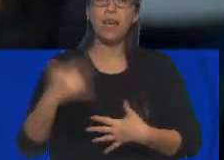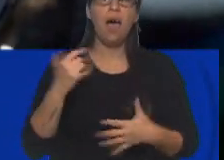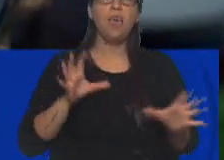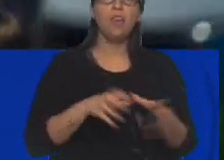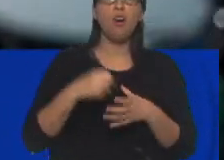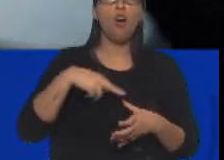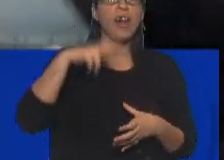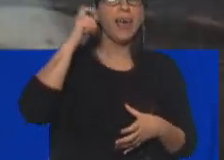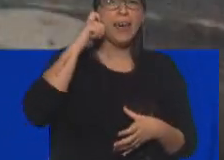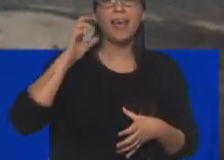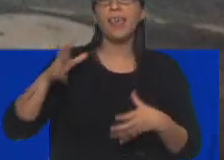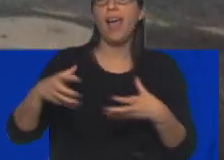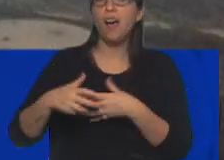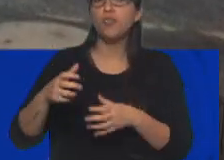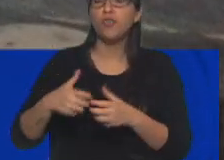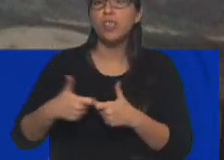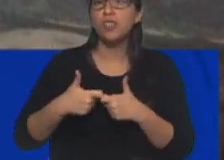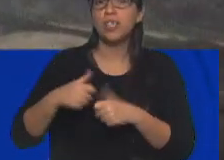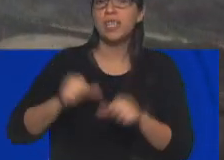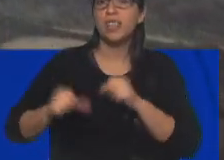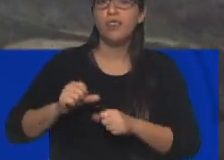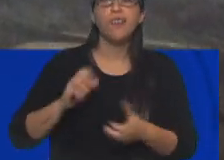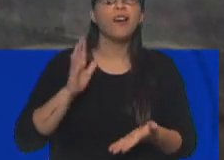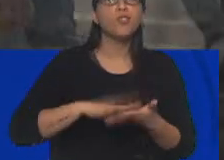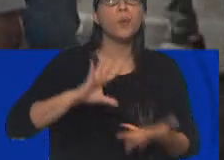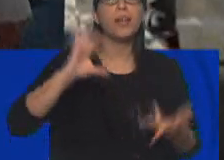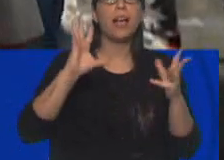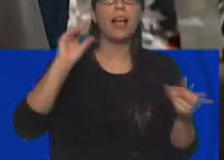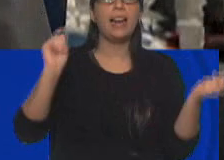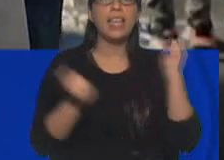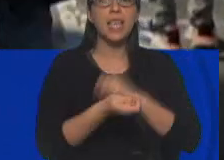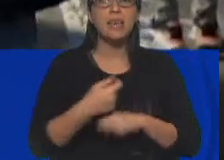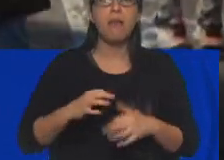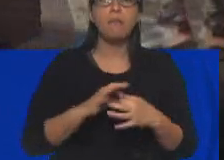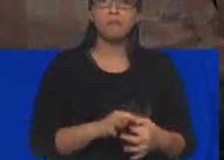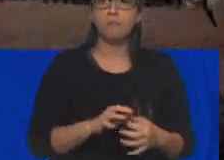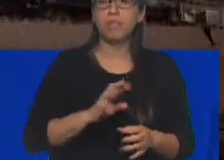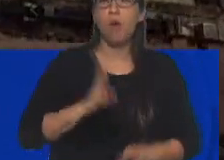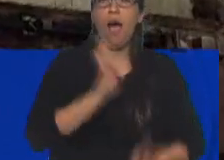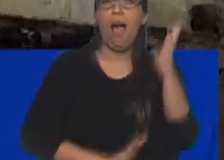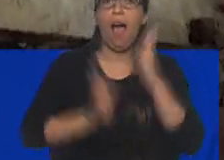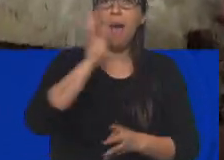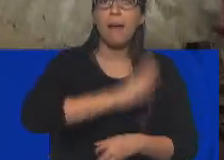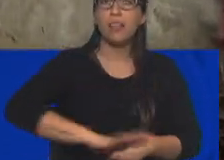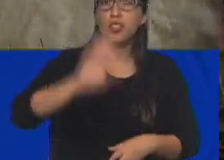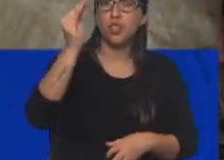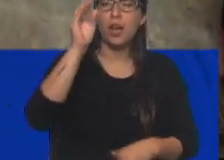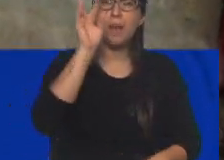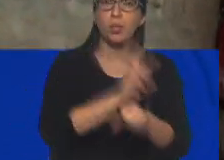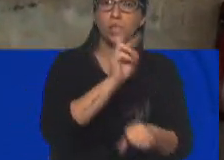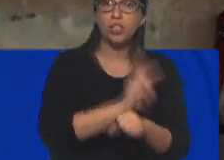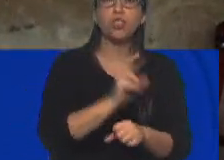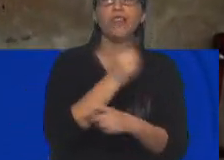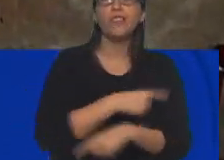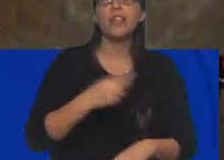y asociaciones científicas por cuestiones vinculadas al cambio climático, la protección del Amazonas y normativas ecológicas, aunque